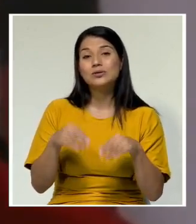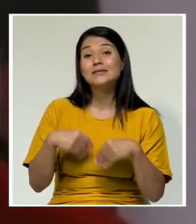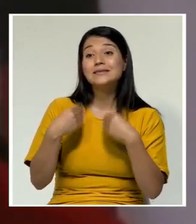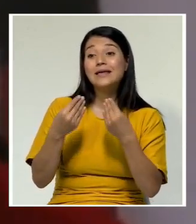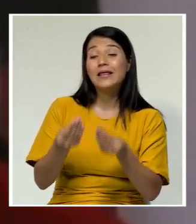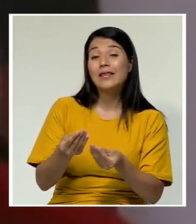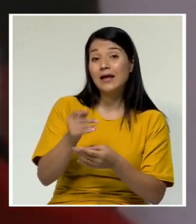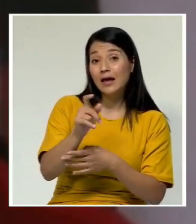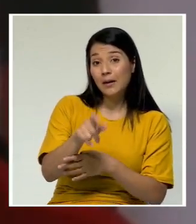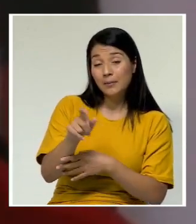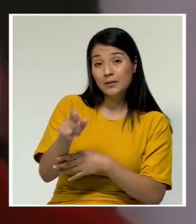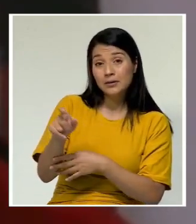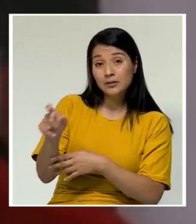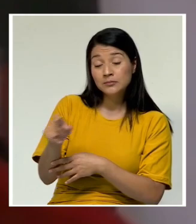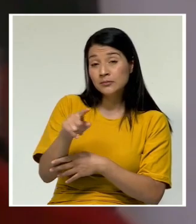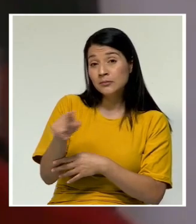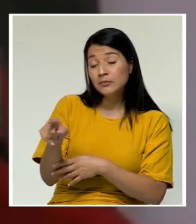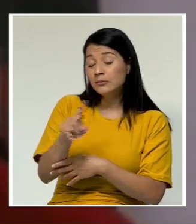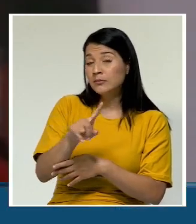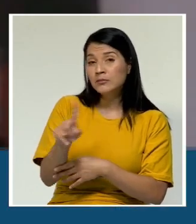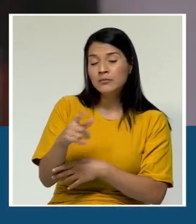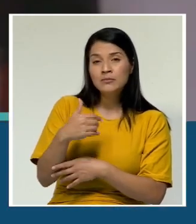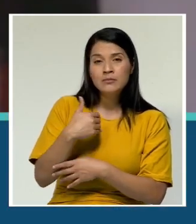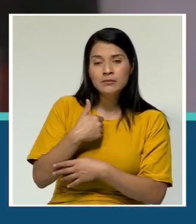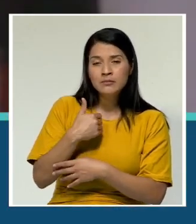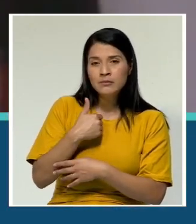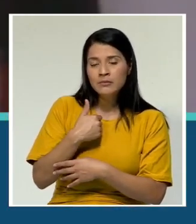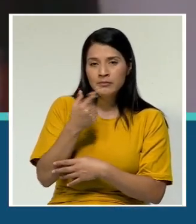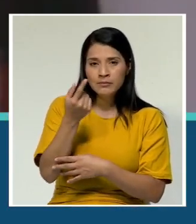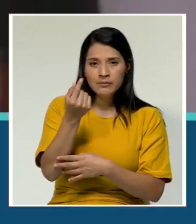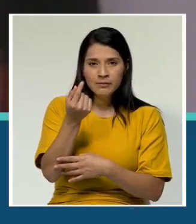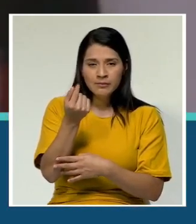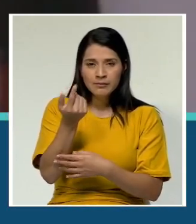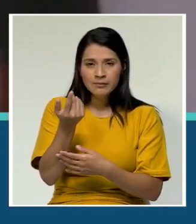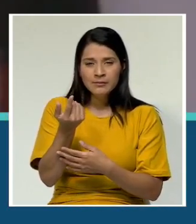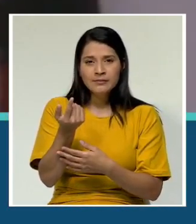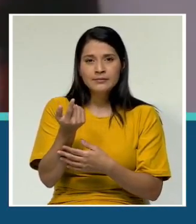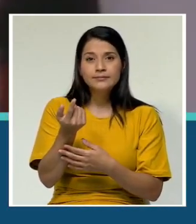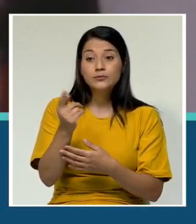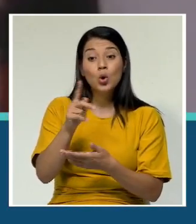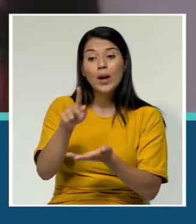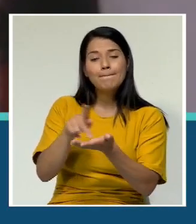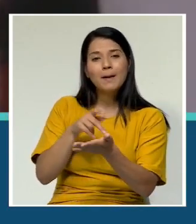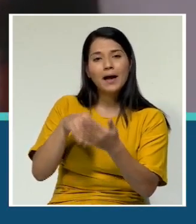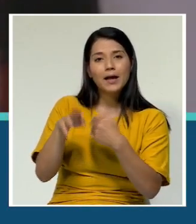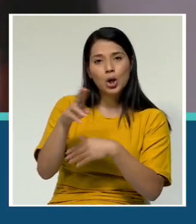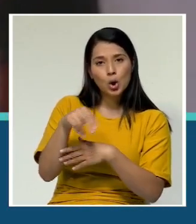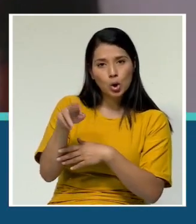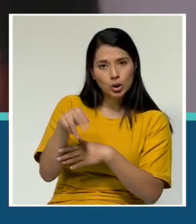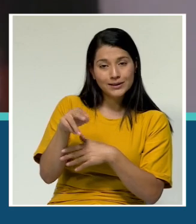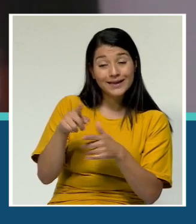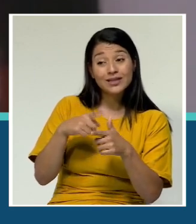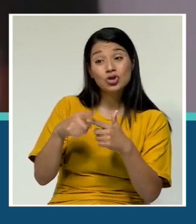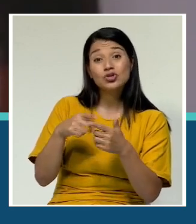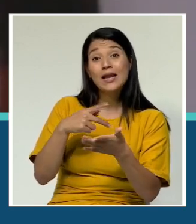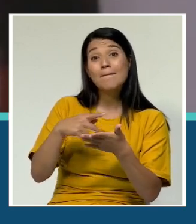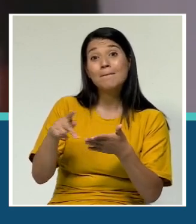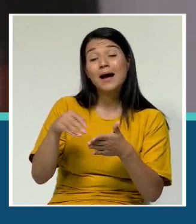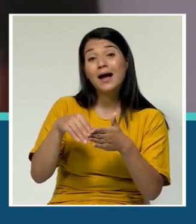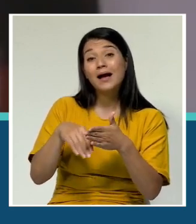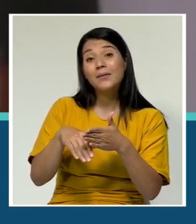no generadores son créditos que se otorgan a personas que no tienen